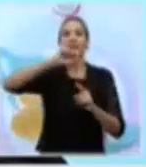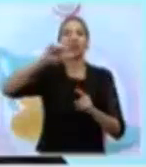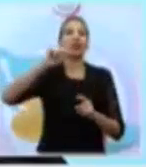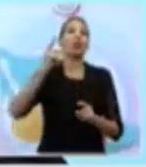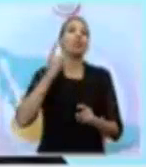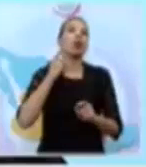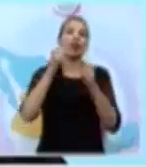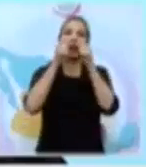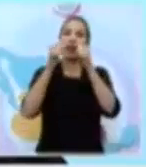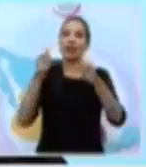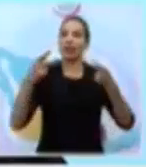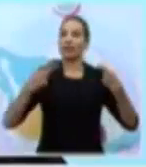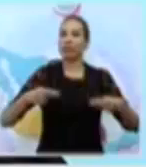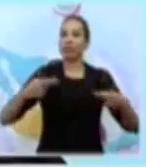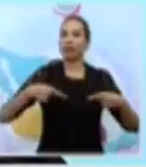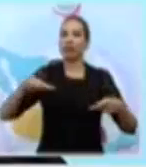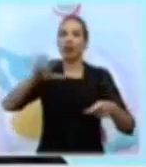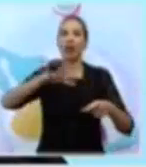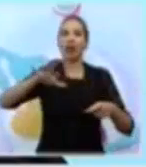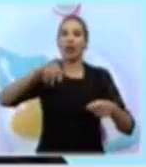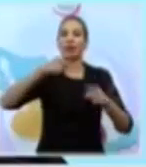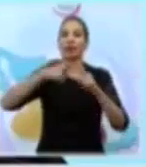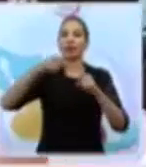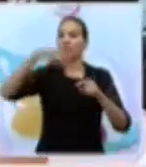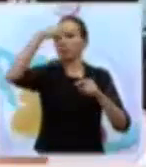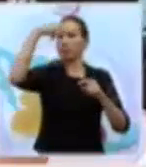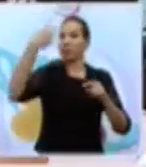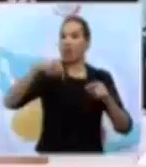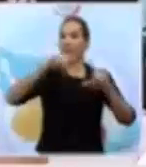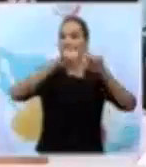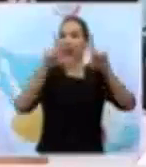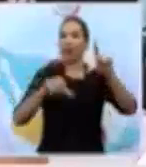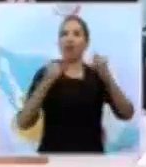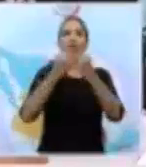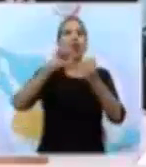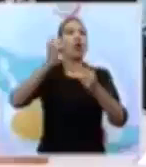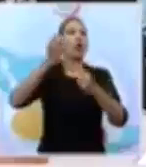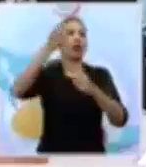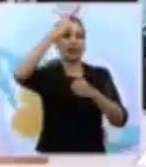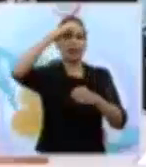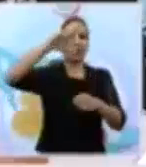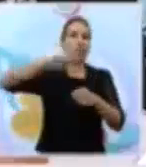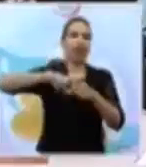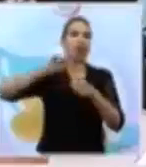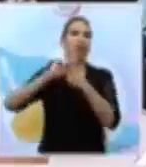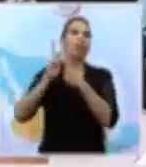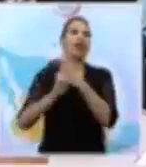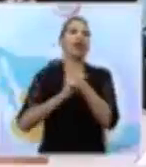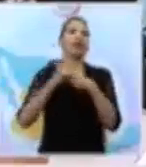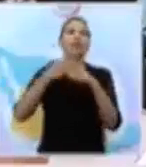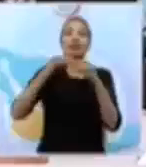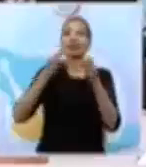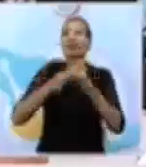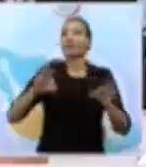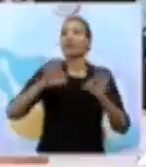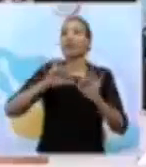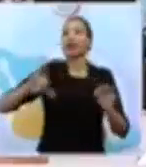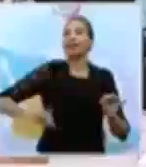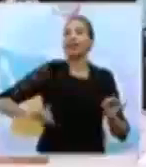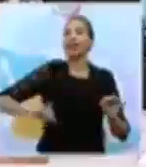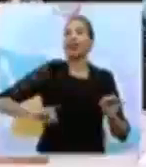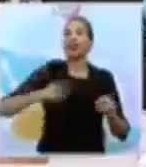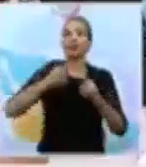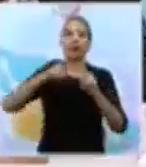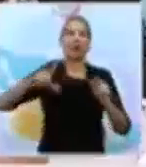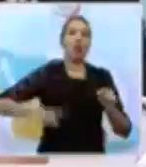política pública aquí en México y fuera de México que pueden ser de interés para el gobierno y para la sociedad mexicana,